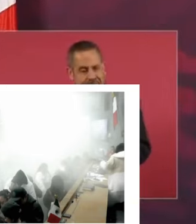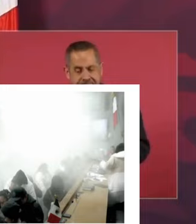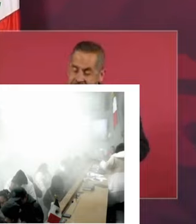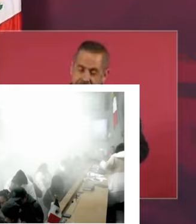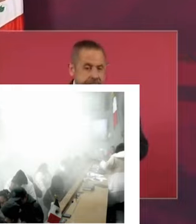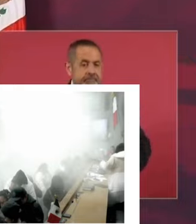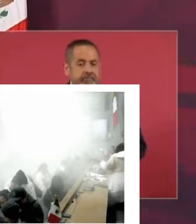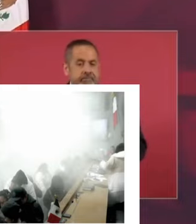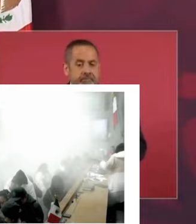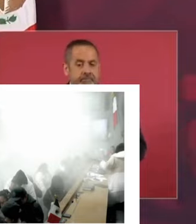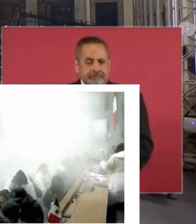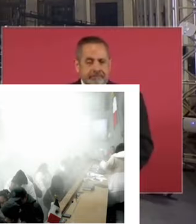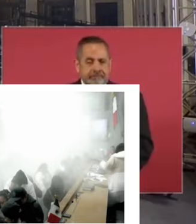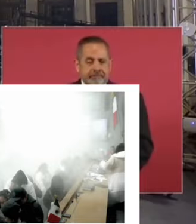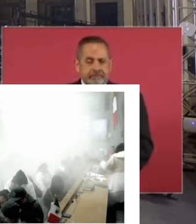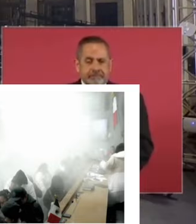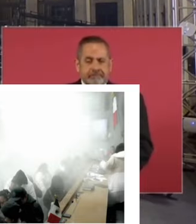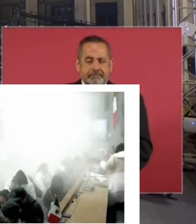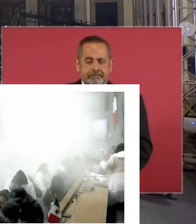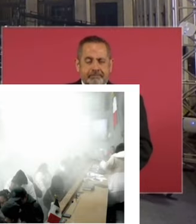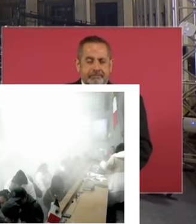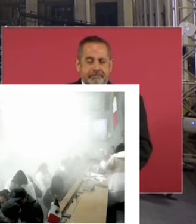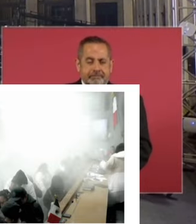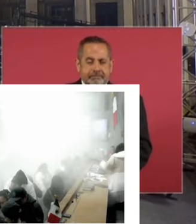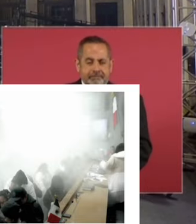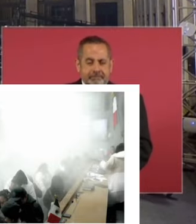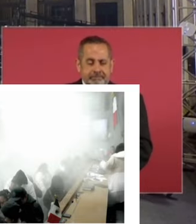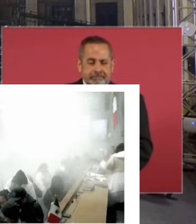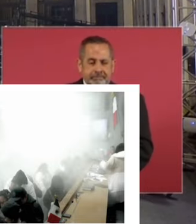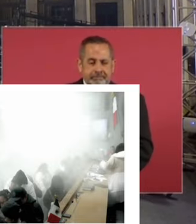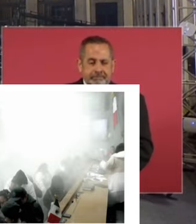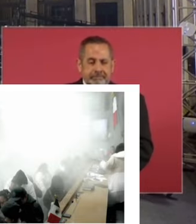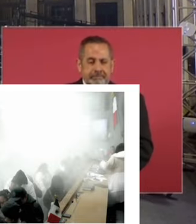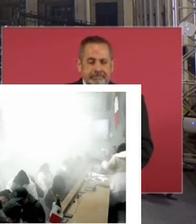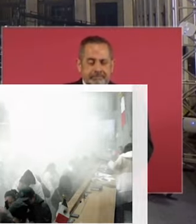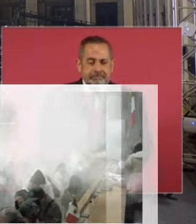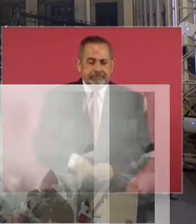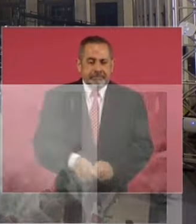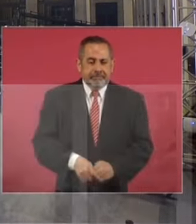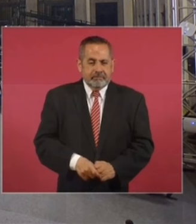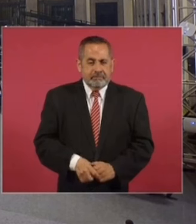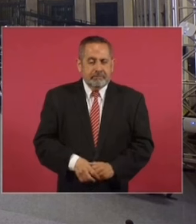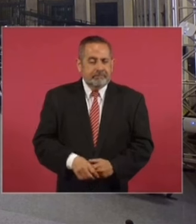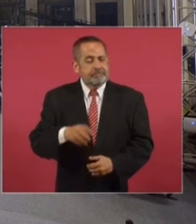de las clases medias. ¿Usted lo ubica como afín a su movimiento más afín a